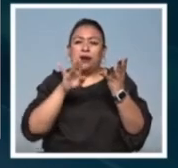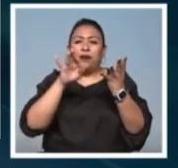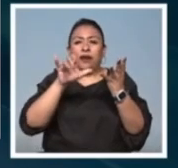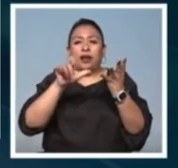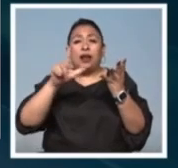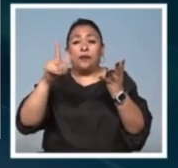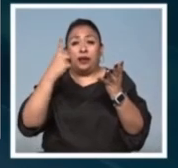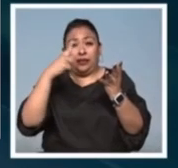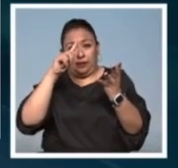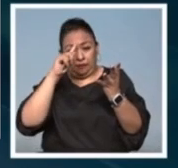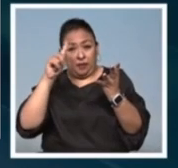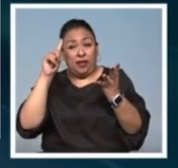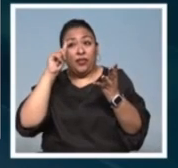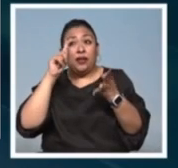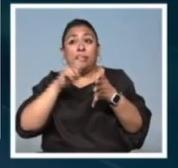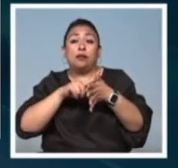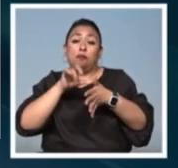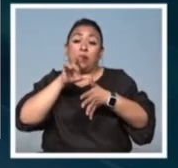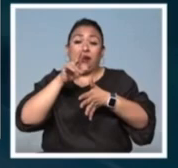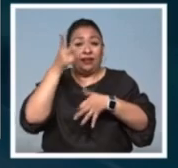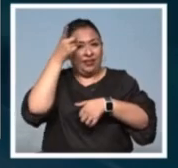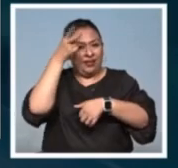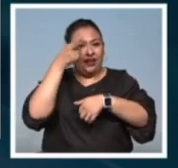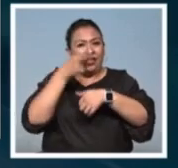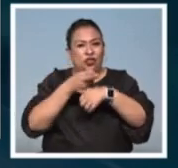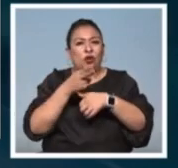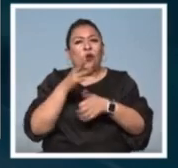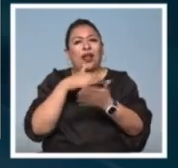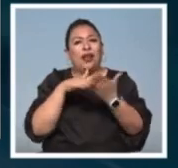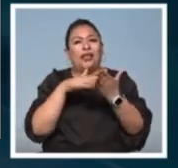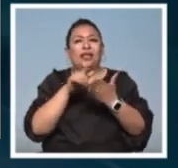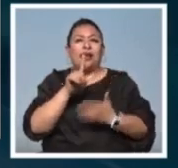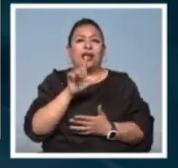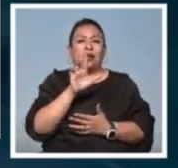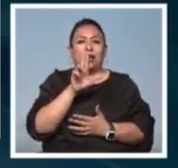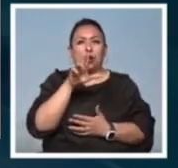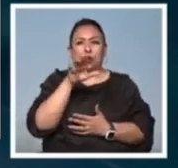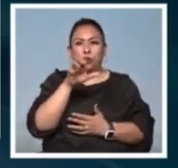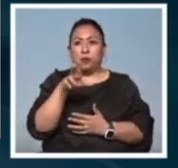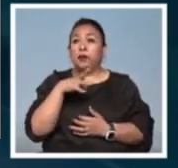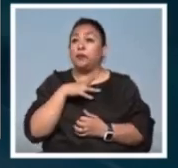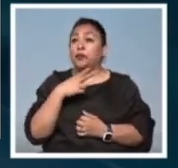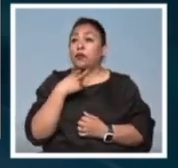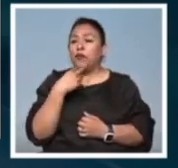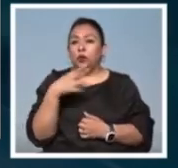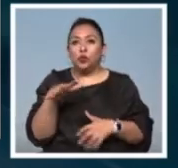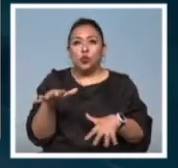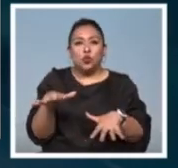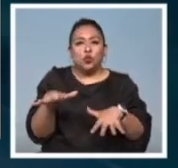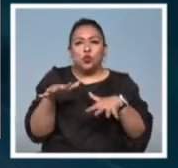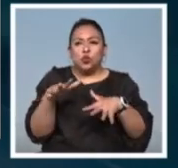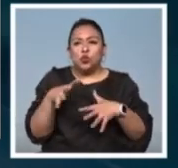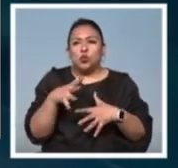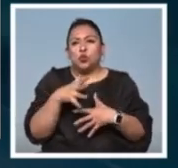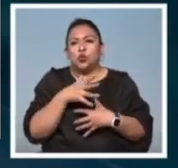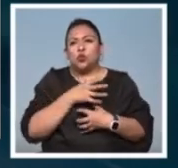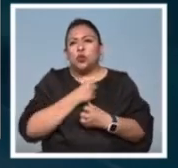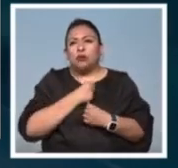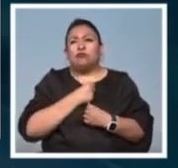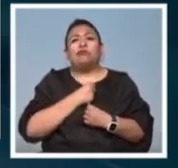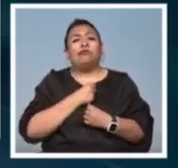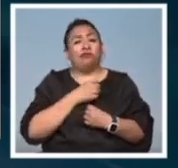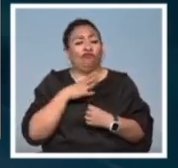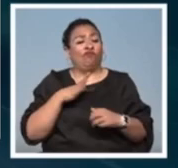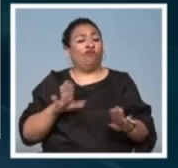Madrid, y María Fase, directora literaria de Lumen. Una voz deslumbrante y conmovedora, con la